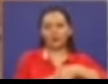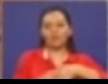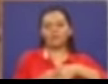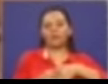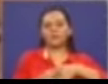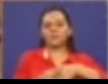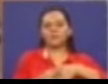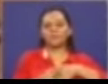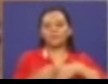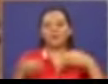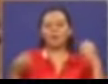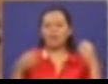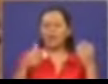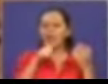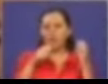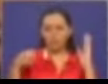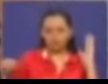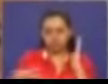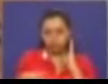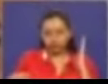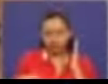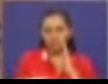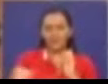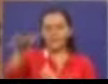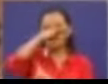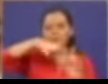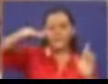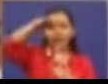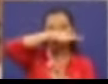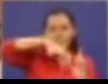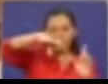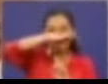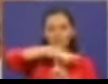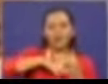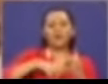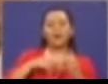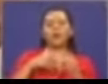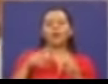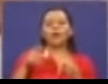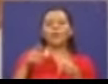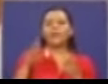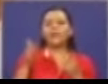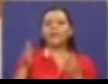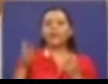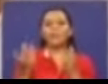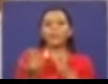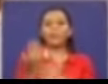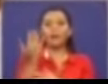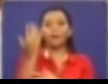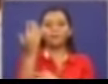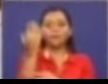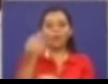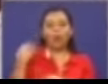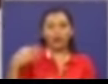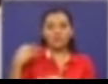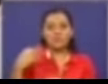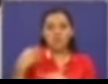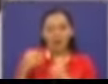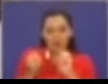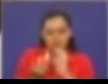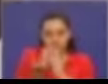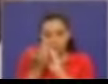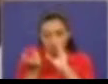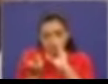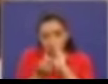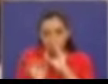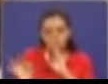aerofonía, hidrofonía, plantas madres, todo un sistema computarizado de producción de semilla que